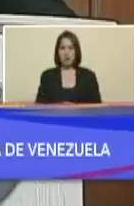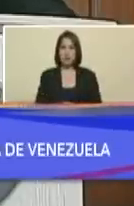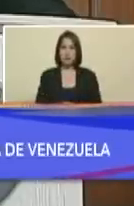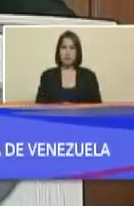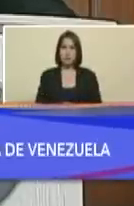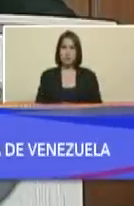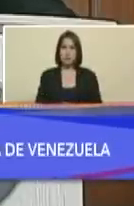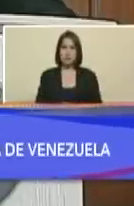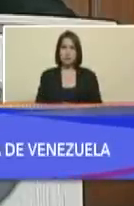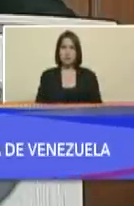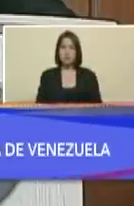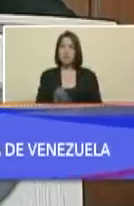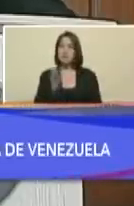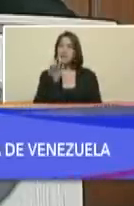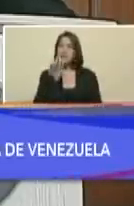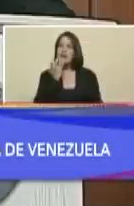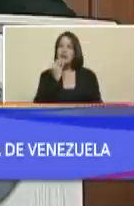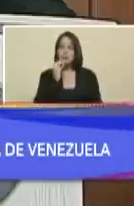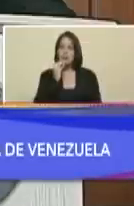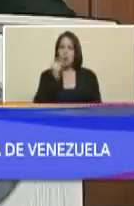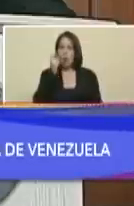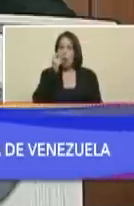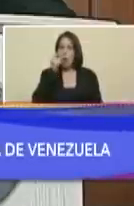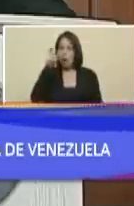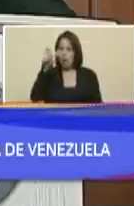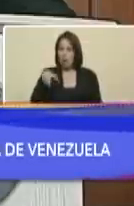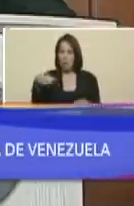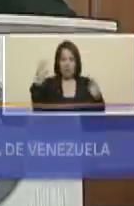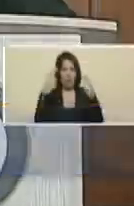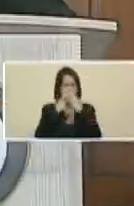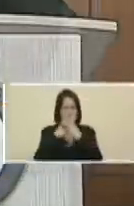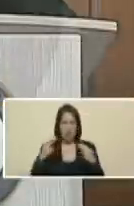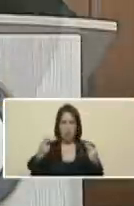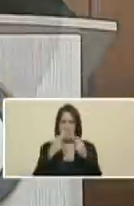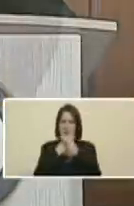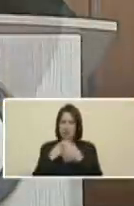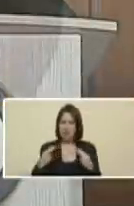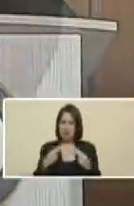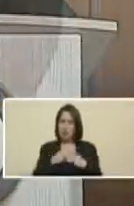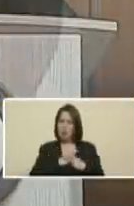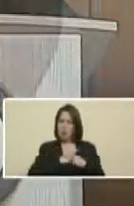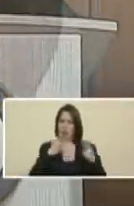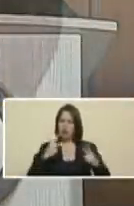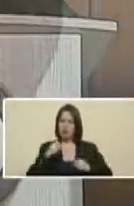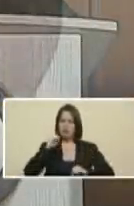en ejemplo de hombre de compromiso y de mucha valentía